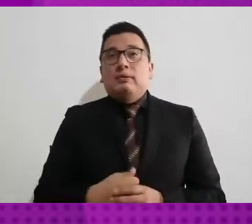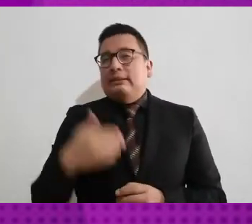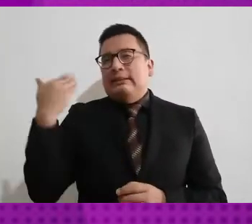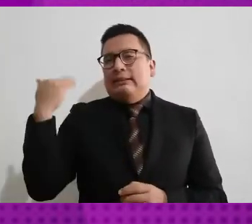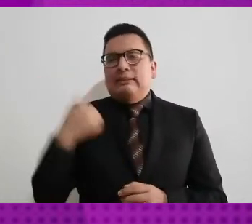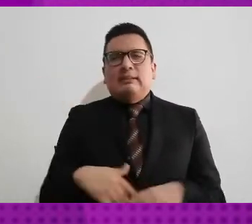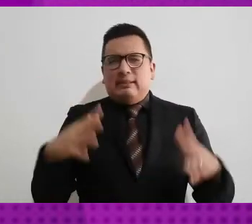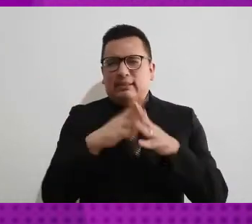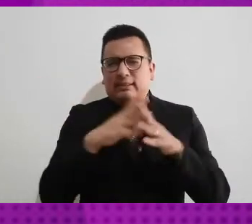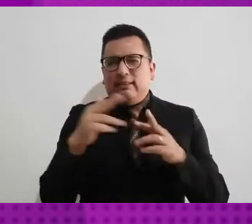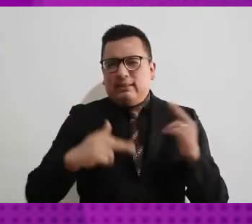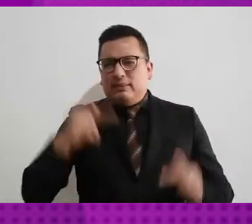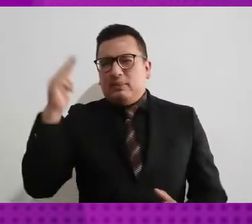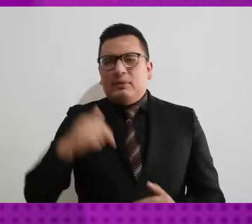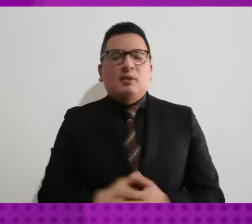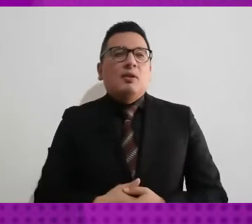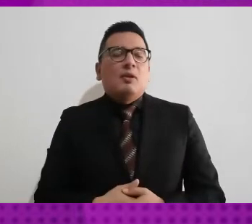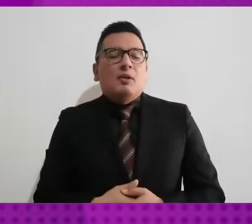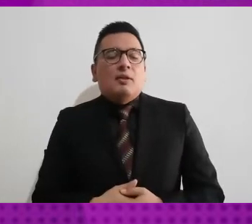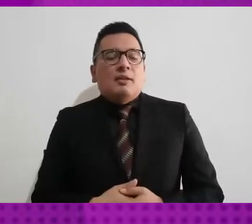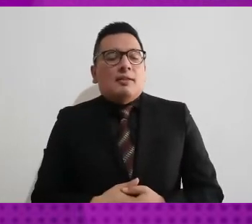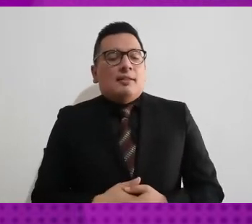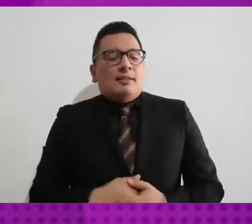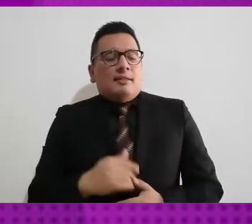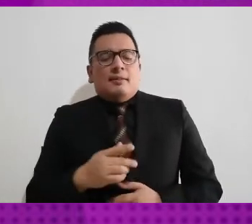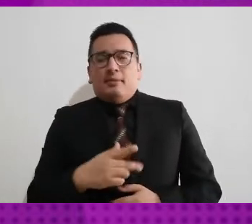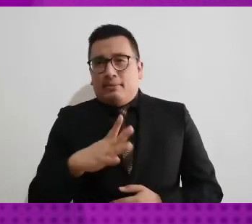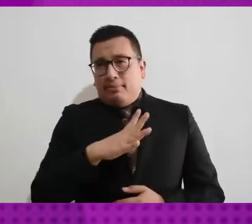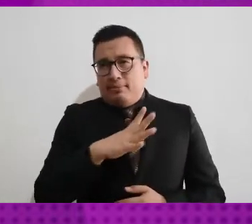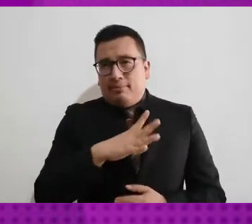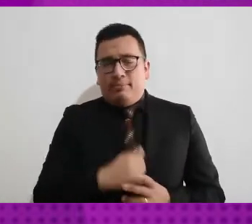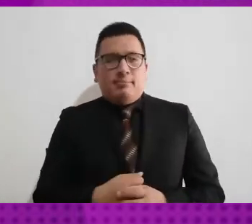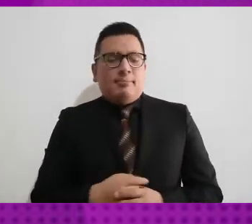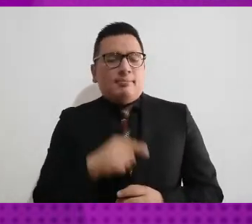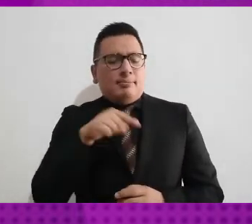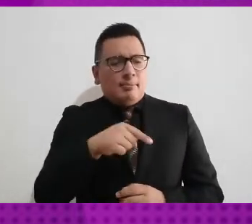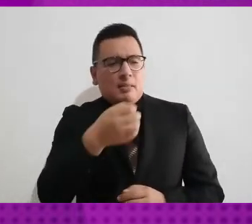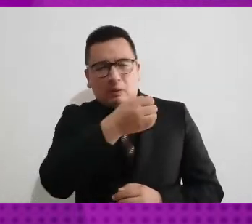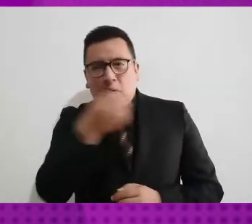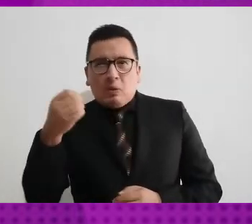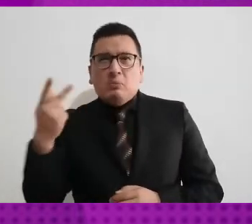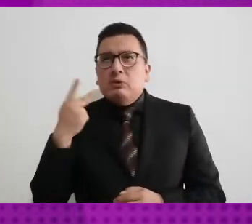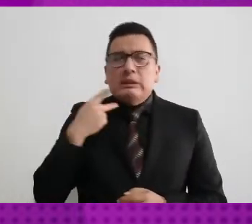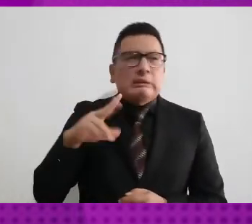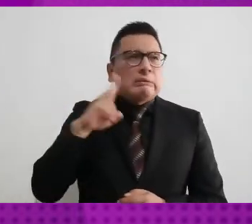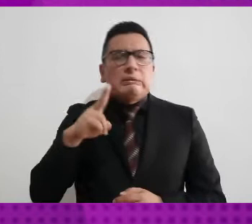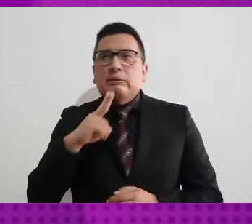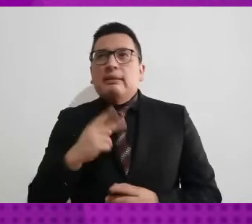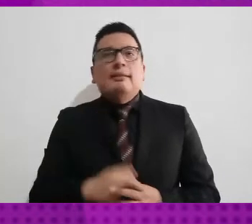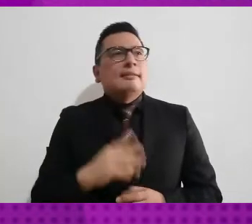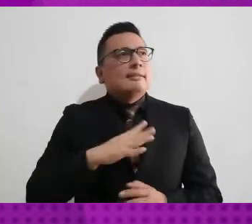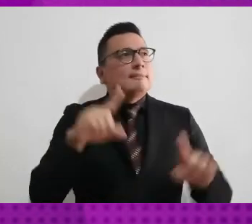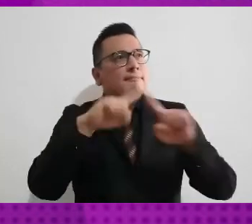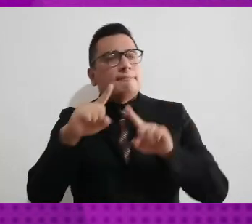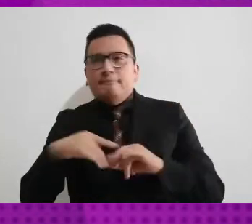después de la Revolución Mexicana y en la medida en que se fue institucionalizando el régimen político mexicano, que se le fue